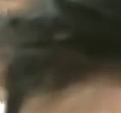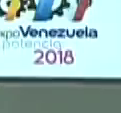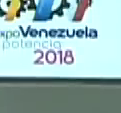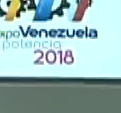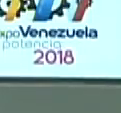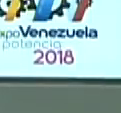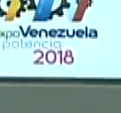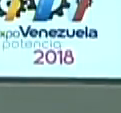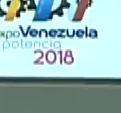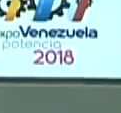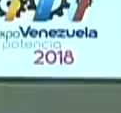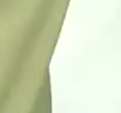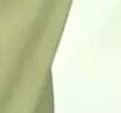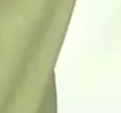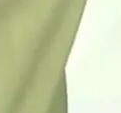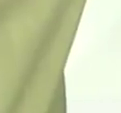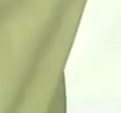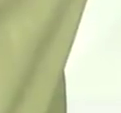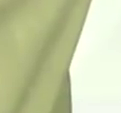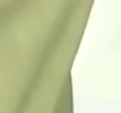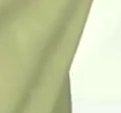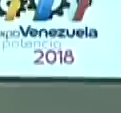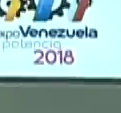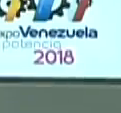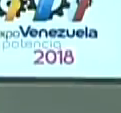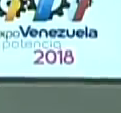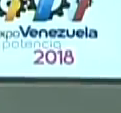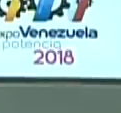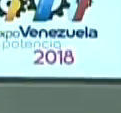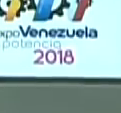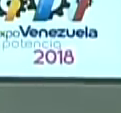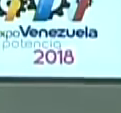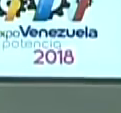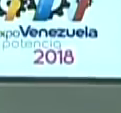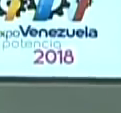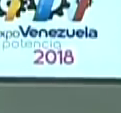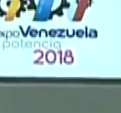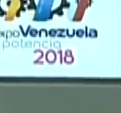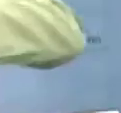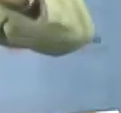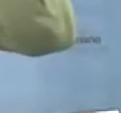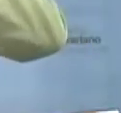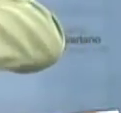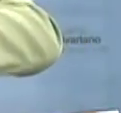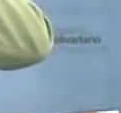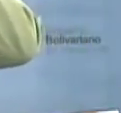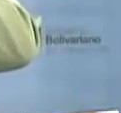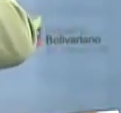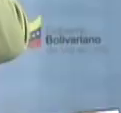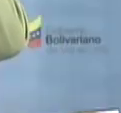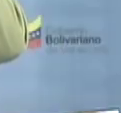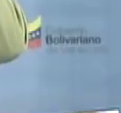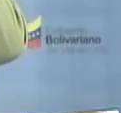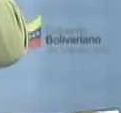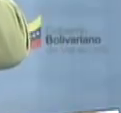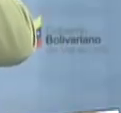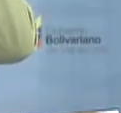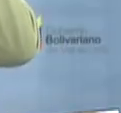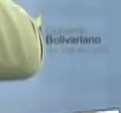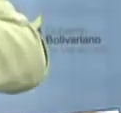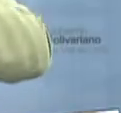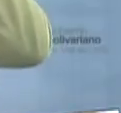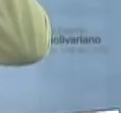no lo... El mercado capitalista le niega a la gente todo. Todo. Nosotros tenemos que garantizarle todo. Y ganar la guerra